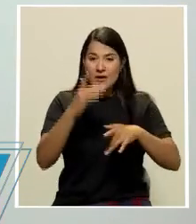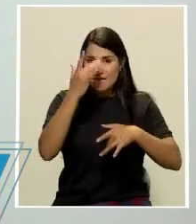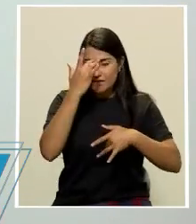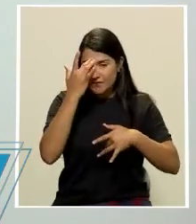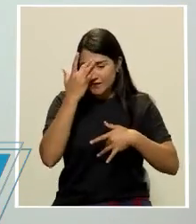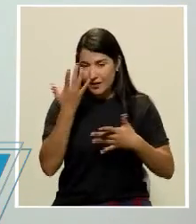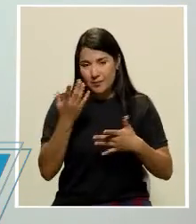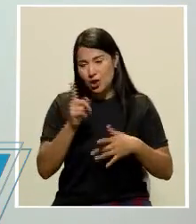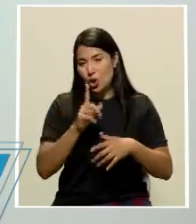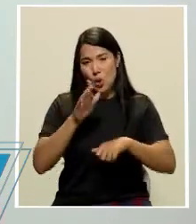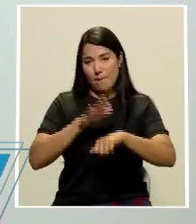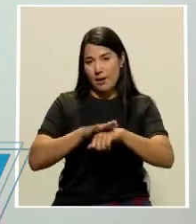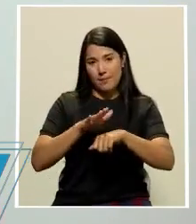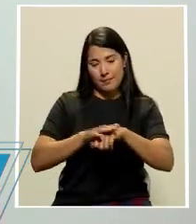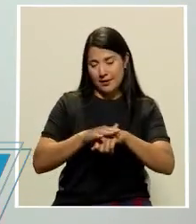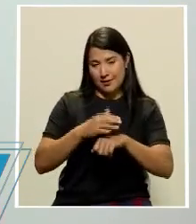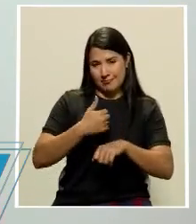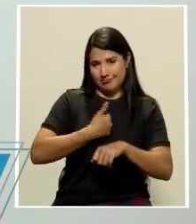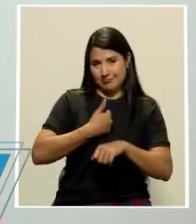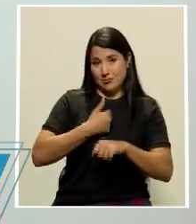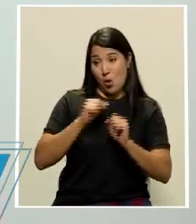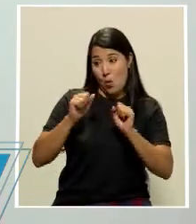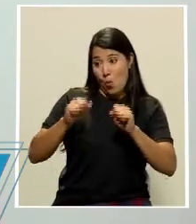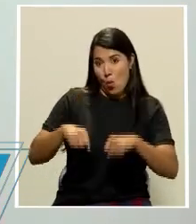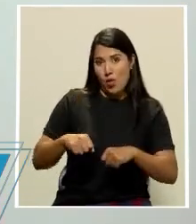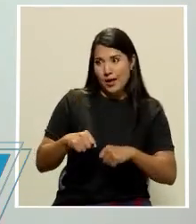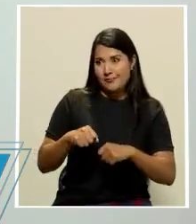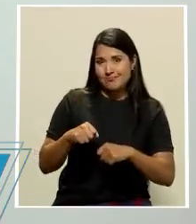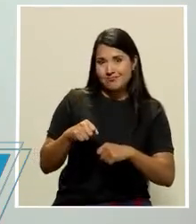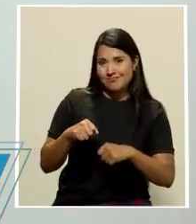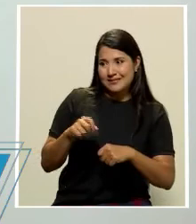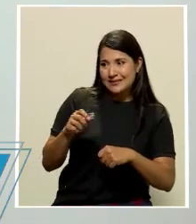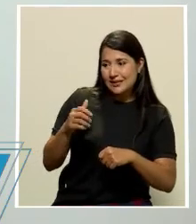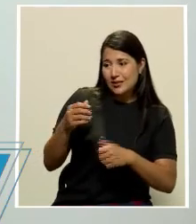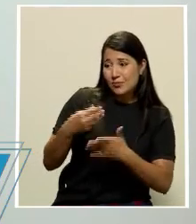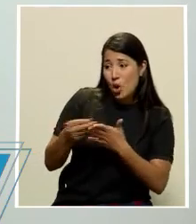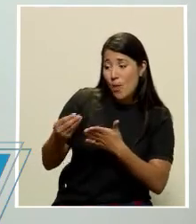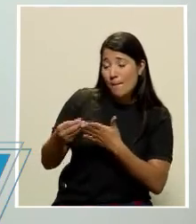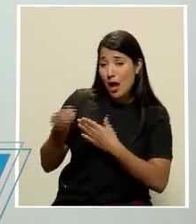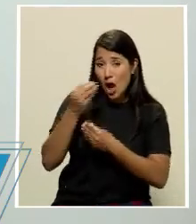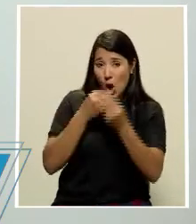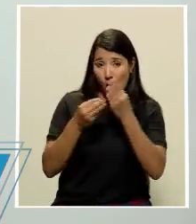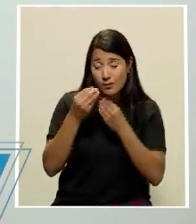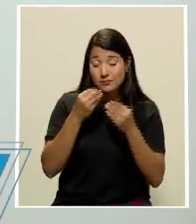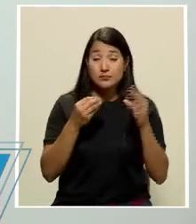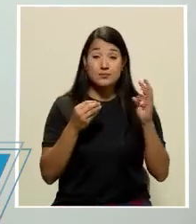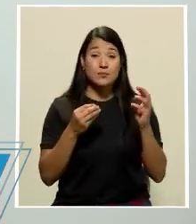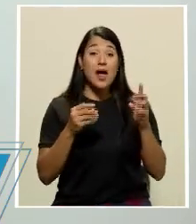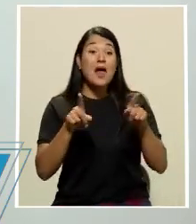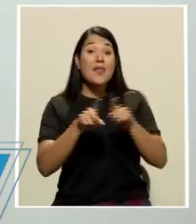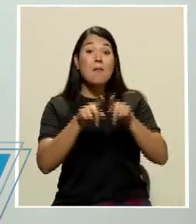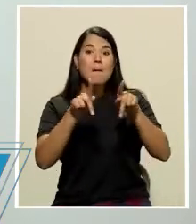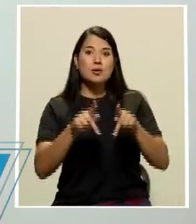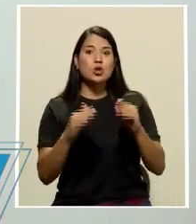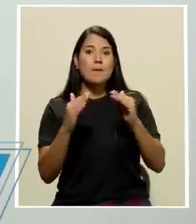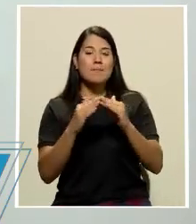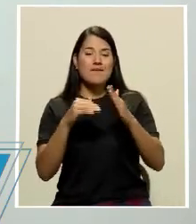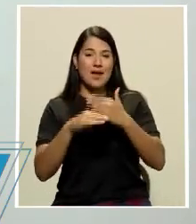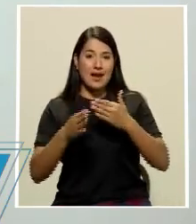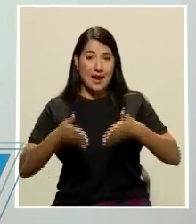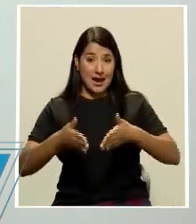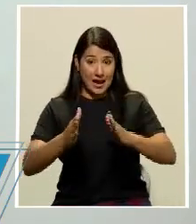que no les permite por sus propios medios conseguir todos los alimentos. También tenemos personas que están en situación de